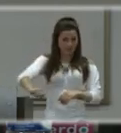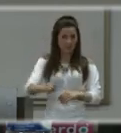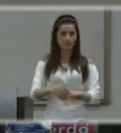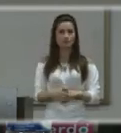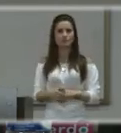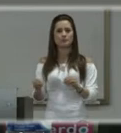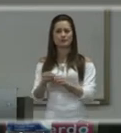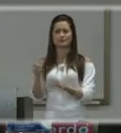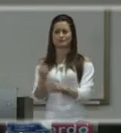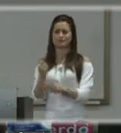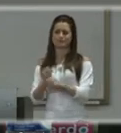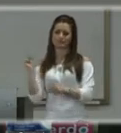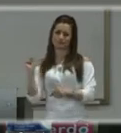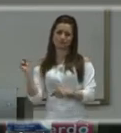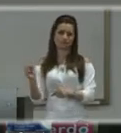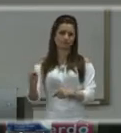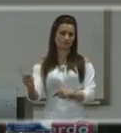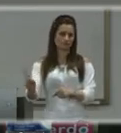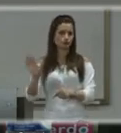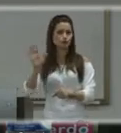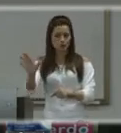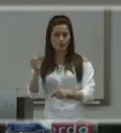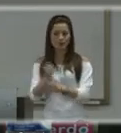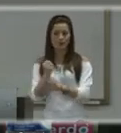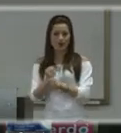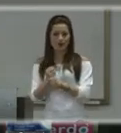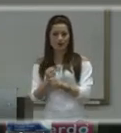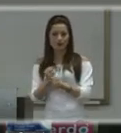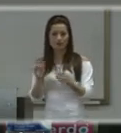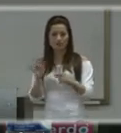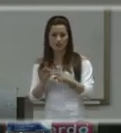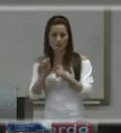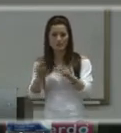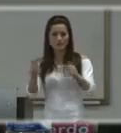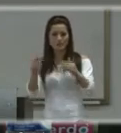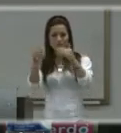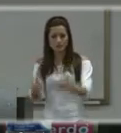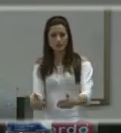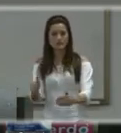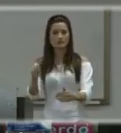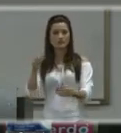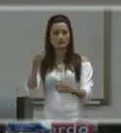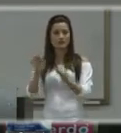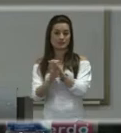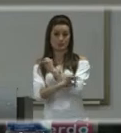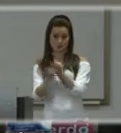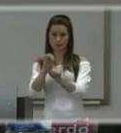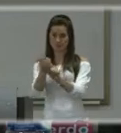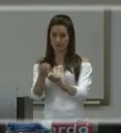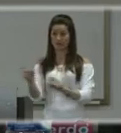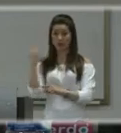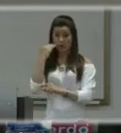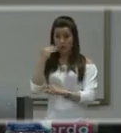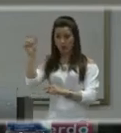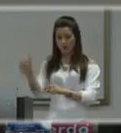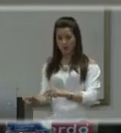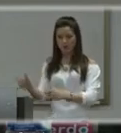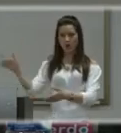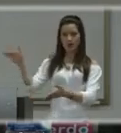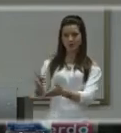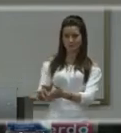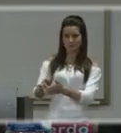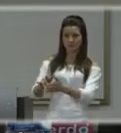una trayectoria muy reconocida en trabajo especialmente con personas con discapacidad psicosocial. La figura de María Graciela era bien importante para